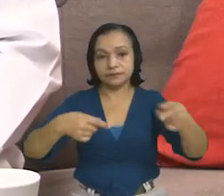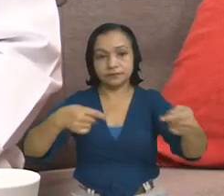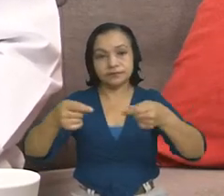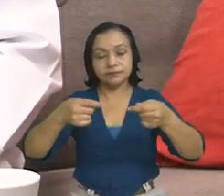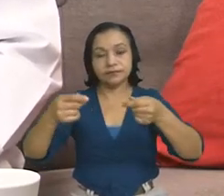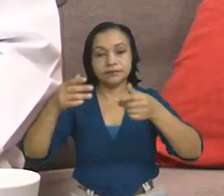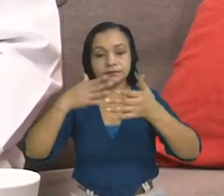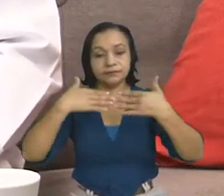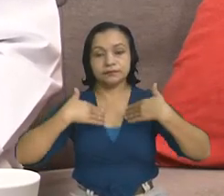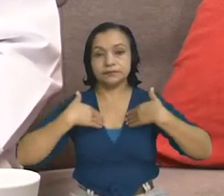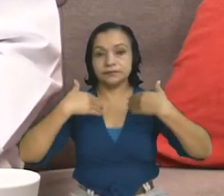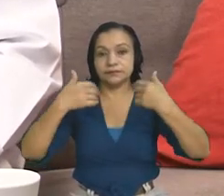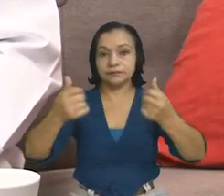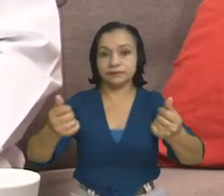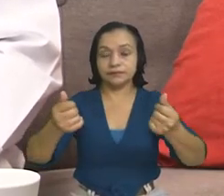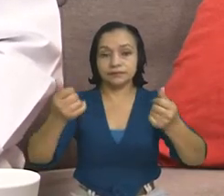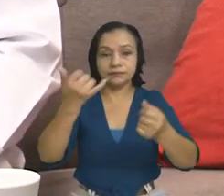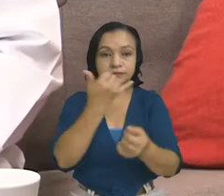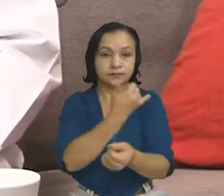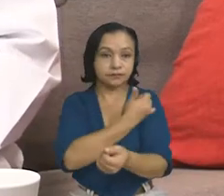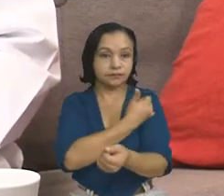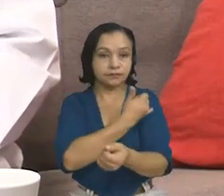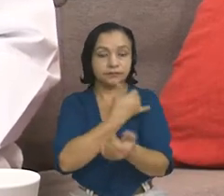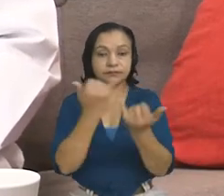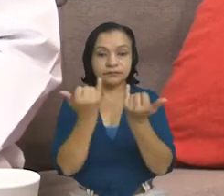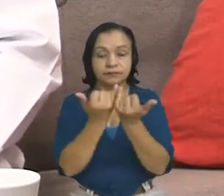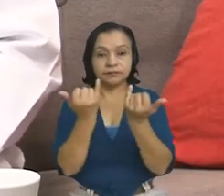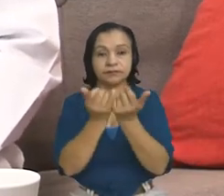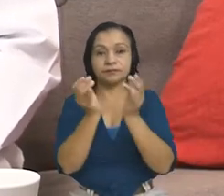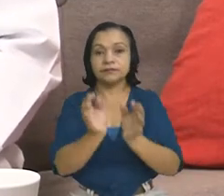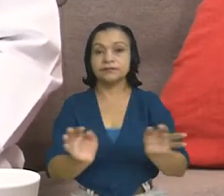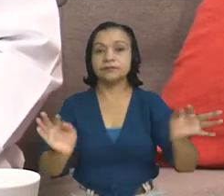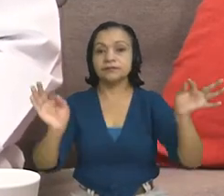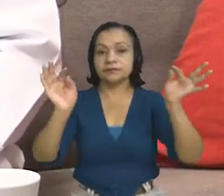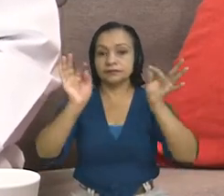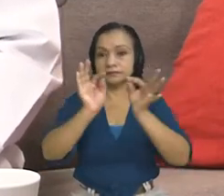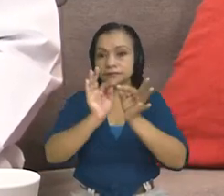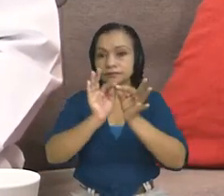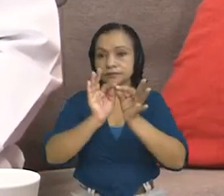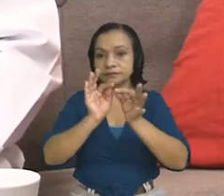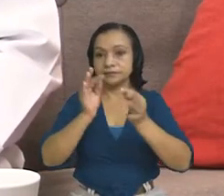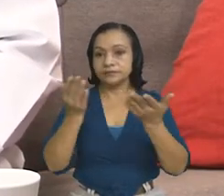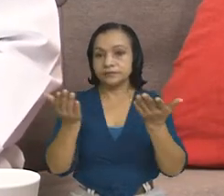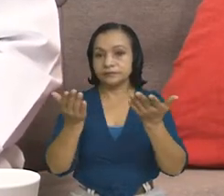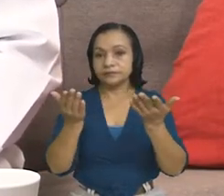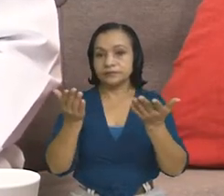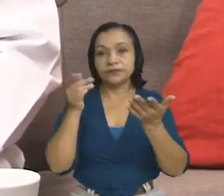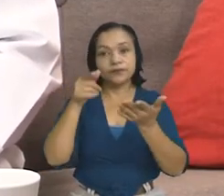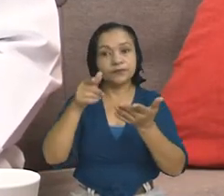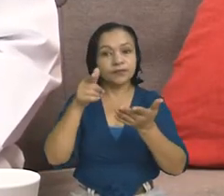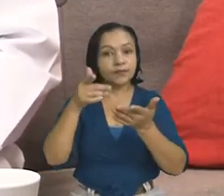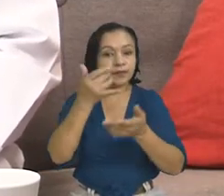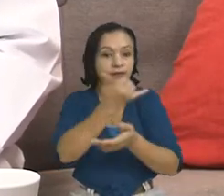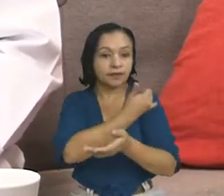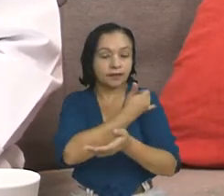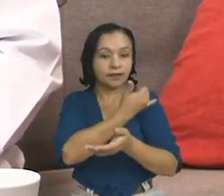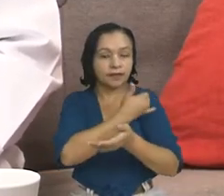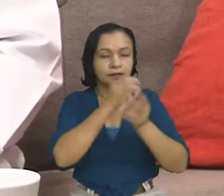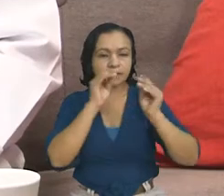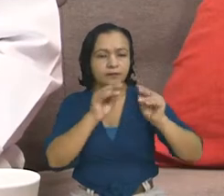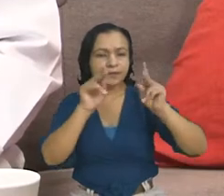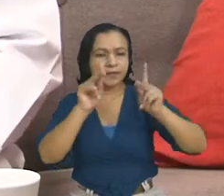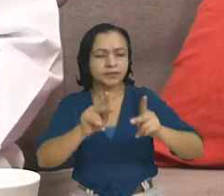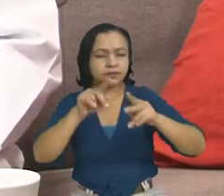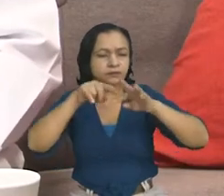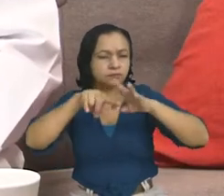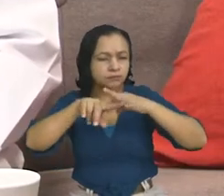las clínicas móviles y a nivel hospitalero, sino también ese componente importante que es el proceso de la rehabilitación y fisioterapia para aquellas